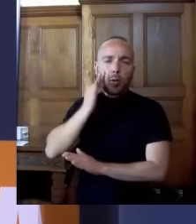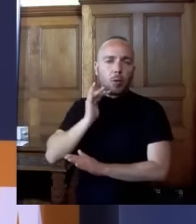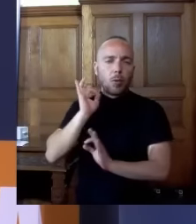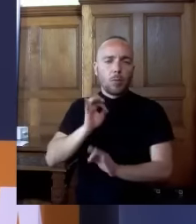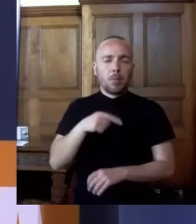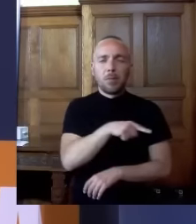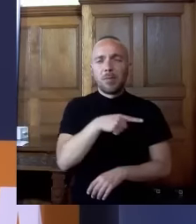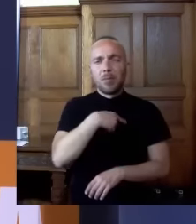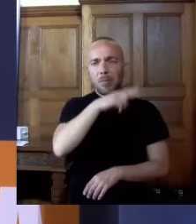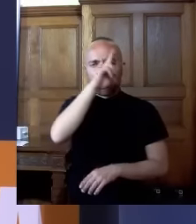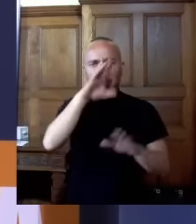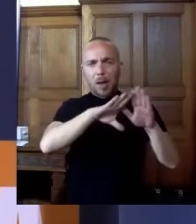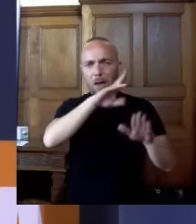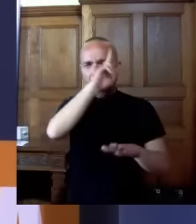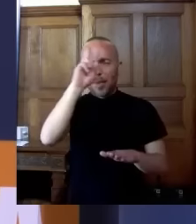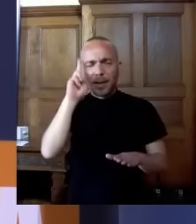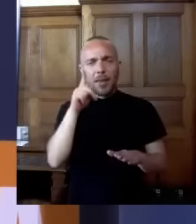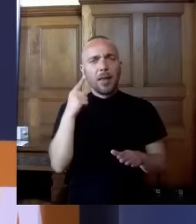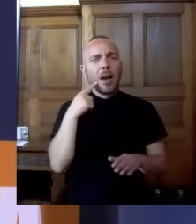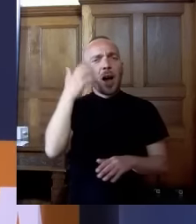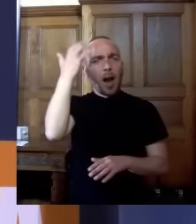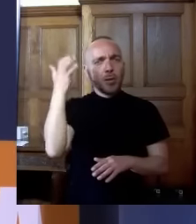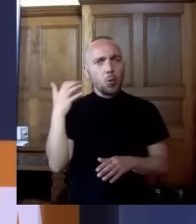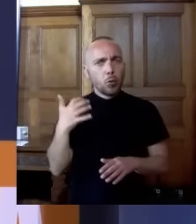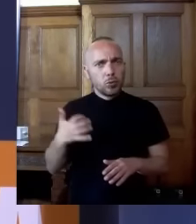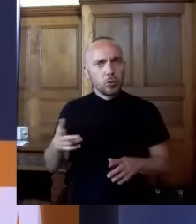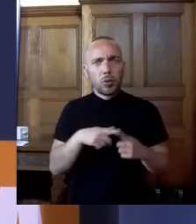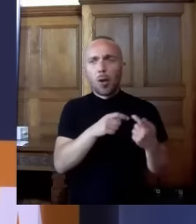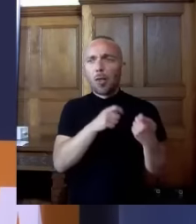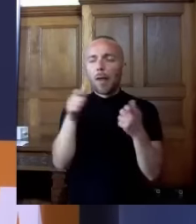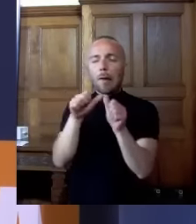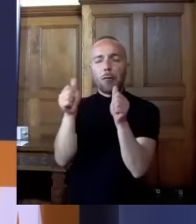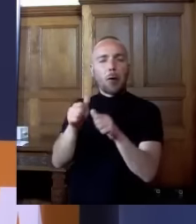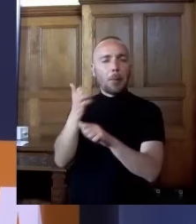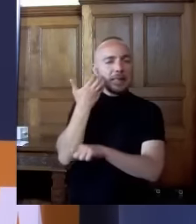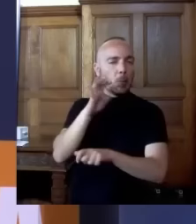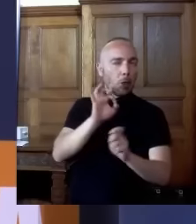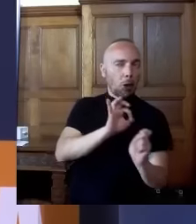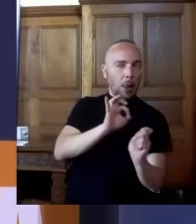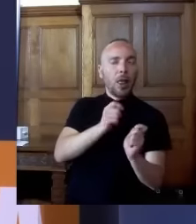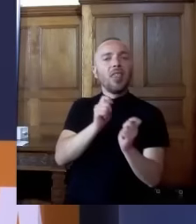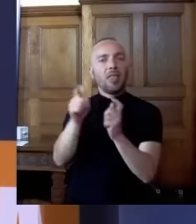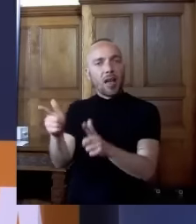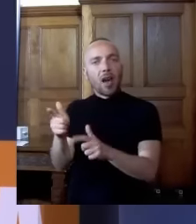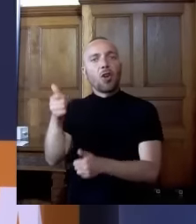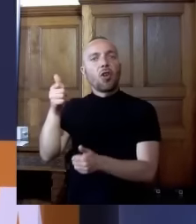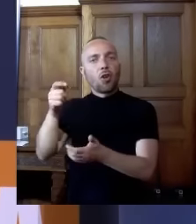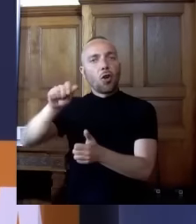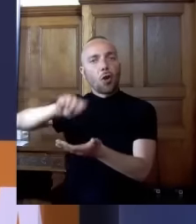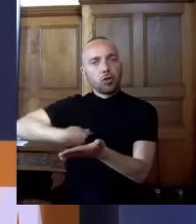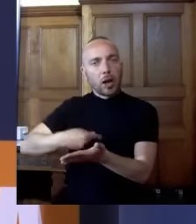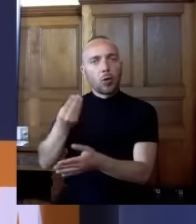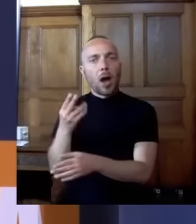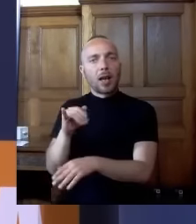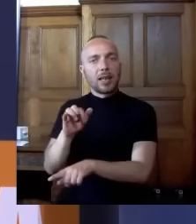Madrid que Ayuso le entrega incluso por fórmulas excepcionales contratos a quirón desde que es presidenta del